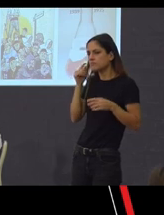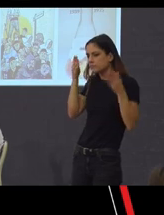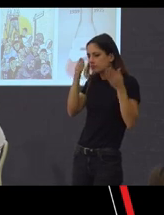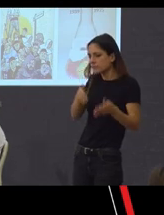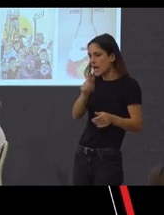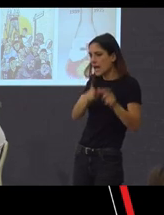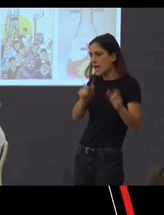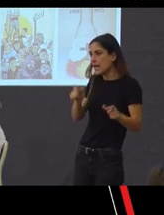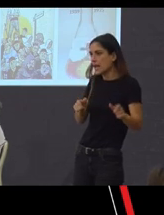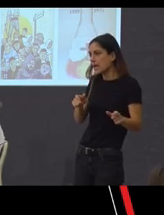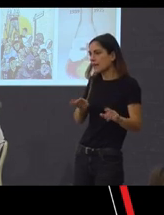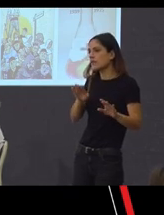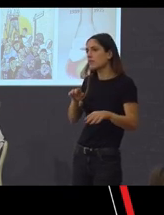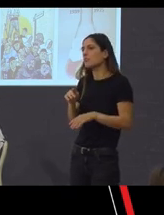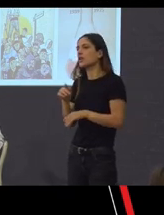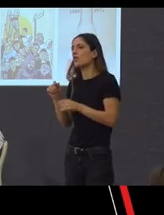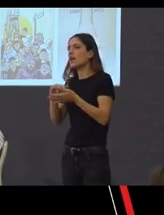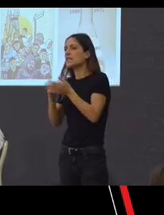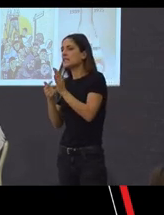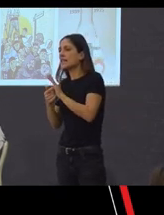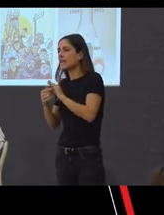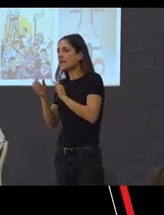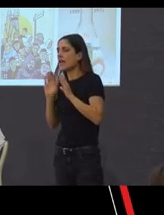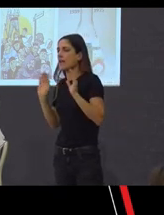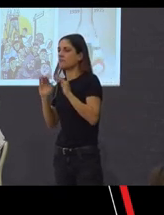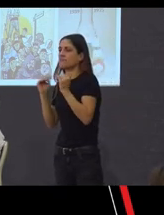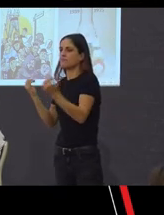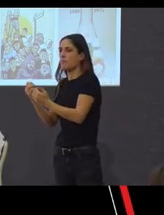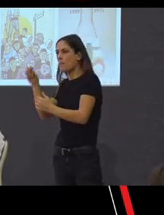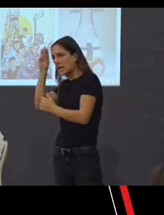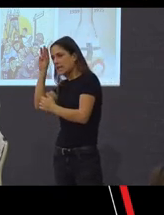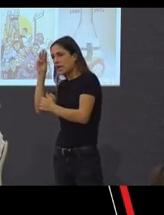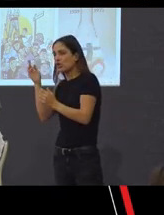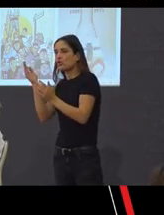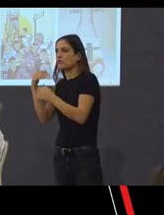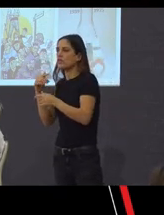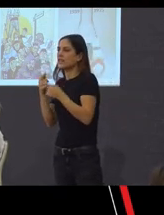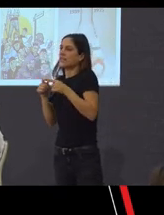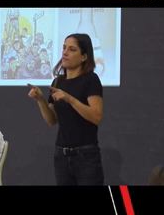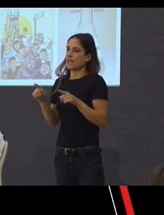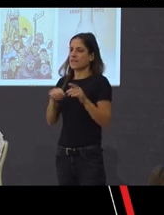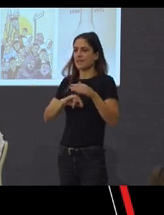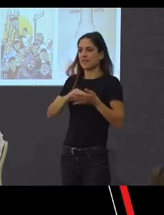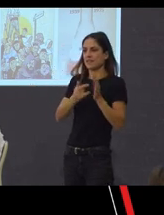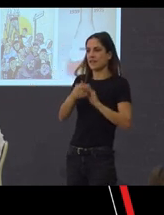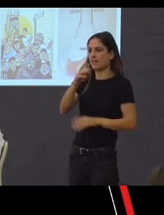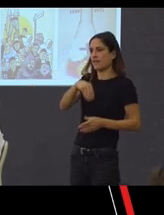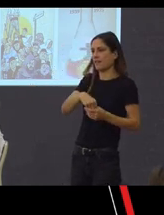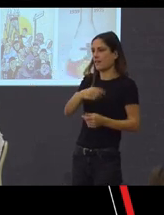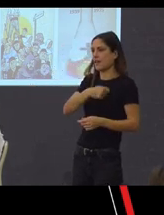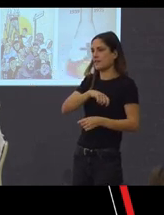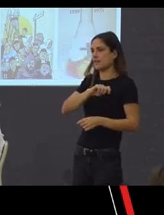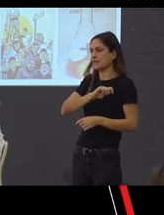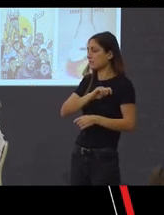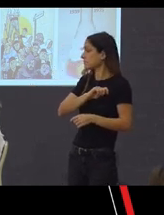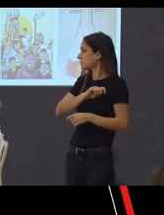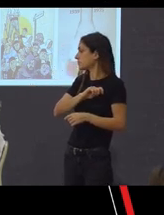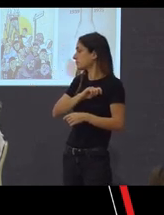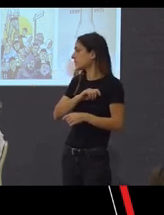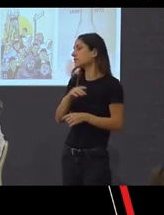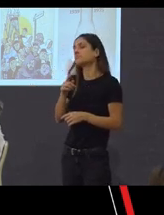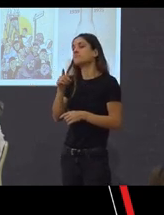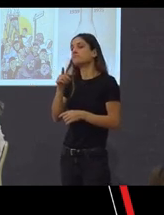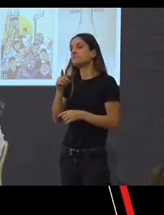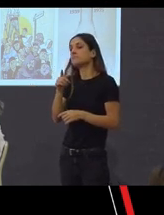a estrategia do Vaticano non é a estrategia pensada para España, é unha estrategia moito máis global nese tabuleiro de xadrez que é enorme e que